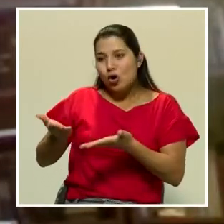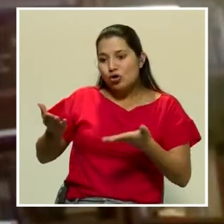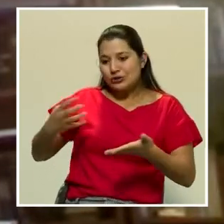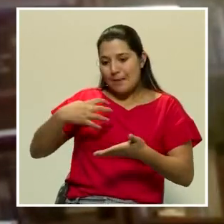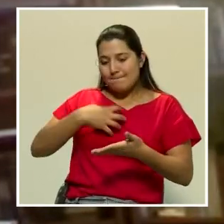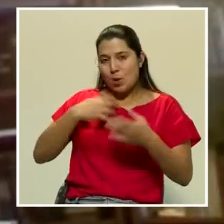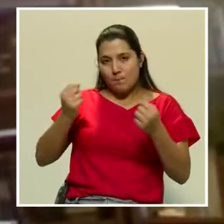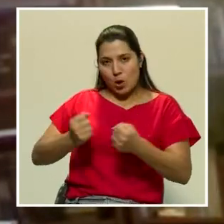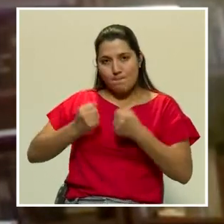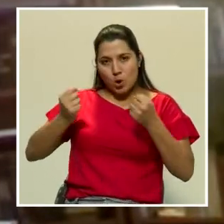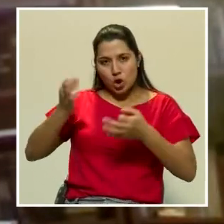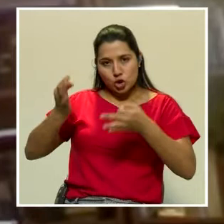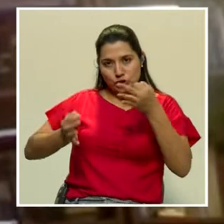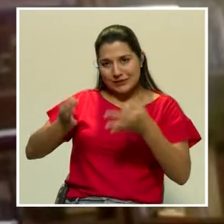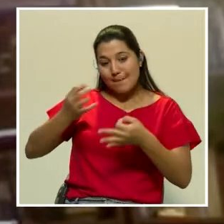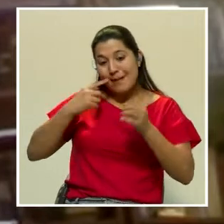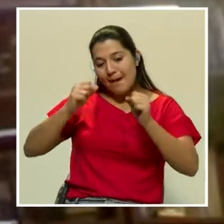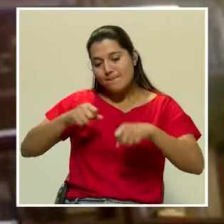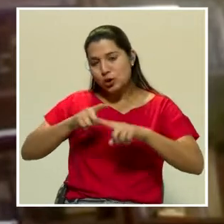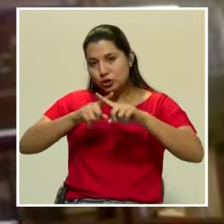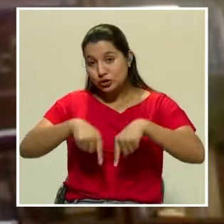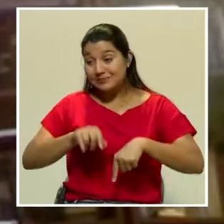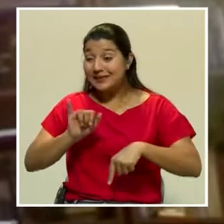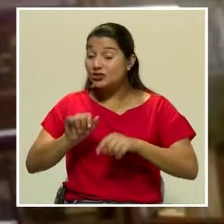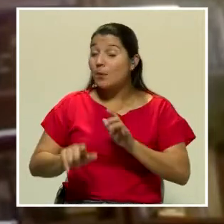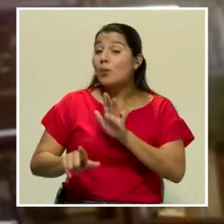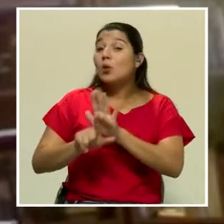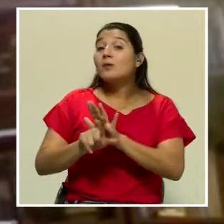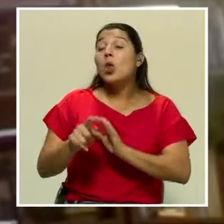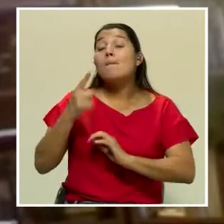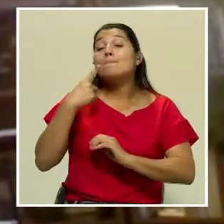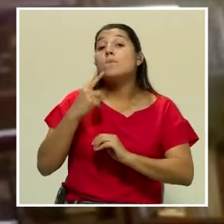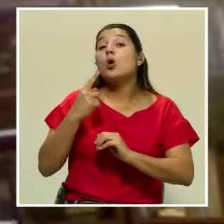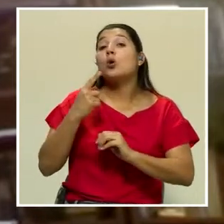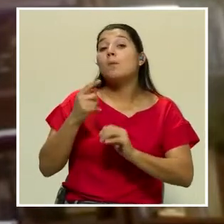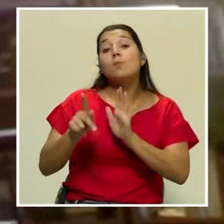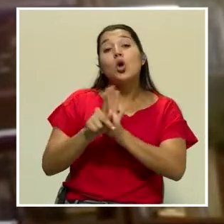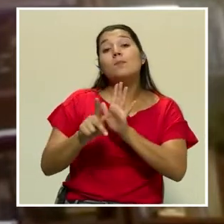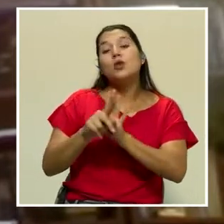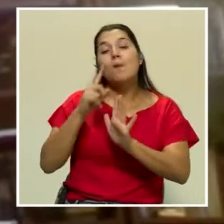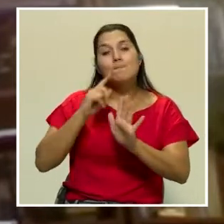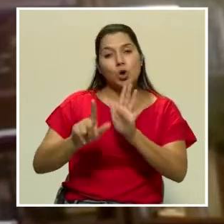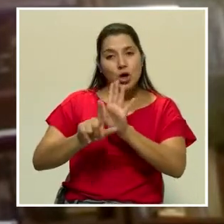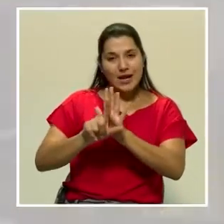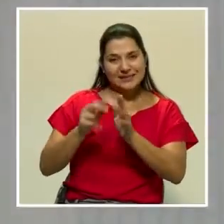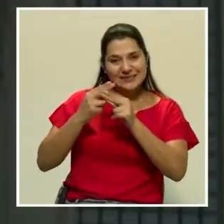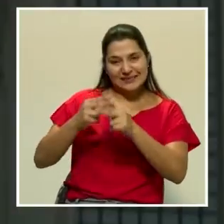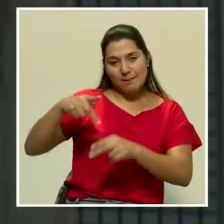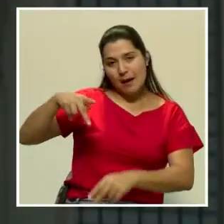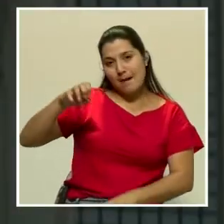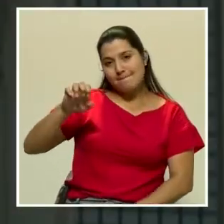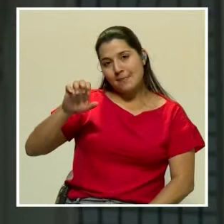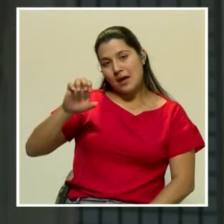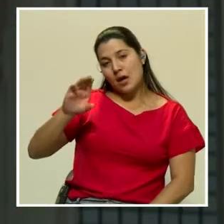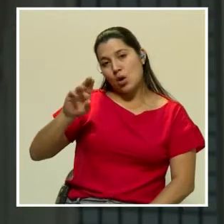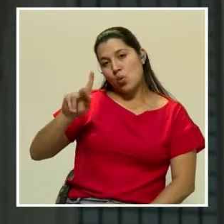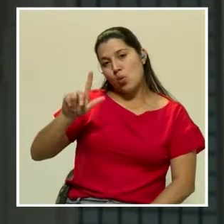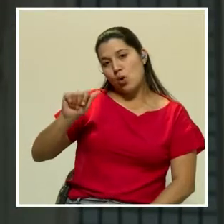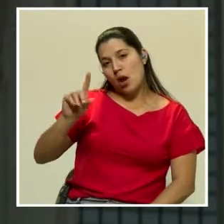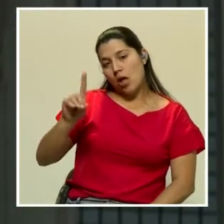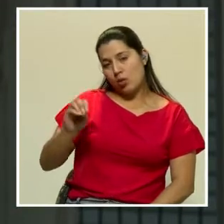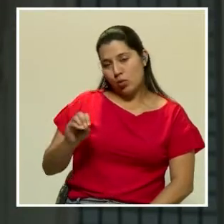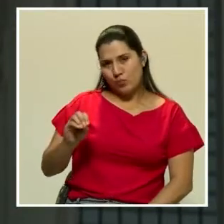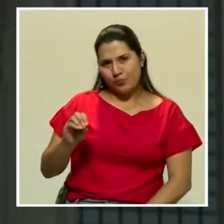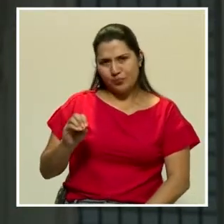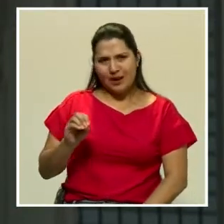está prohibido por la ley orgánica y por el Código Penal en lo que se conoce como el peculado de uso. Él no tiene ninguna legitimación